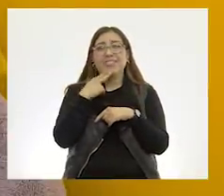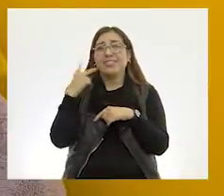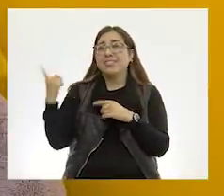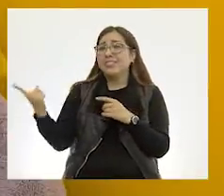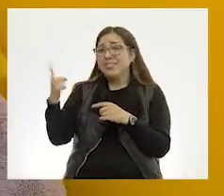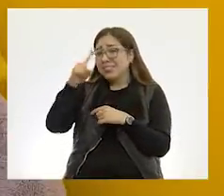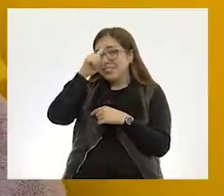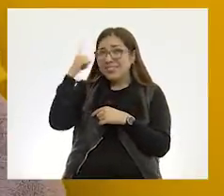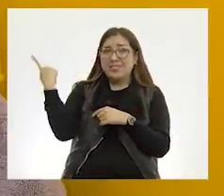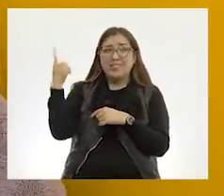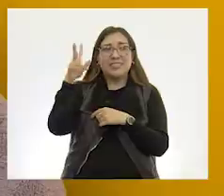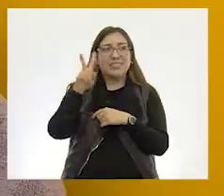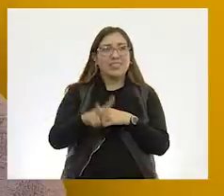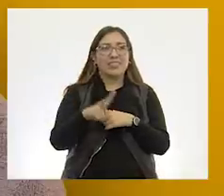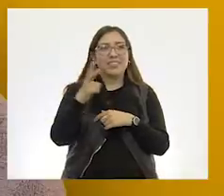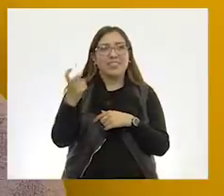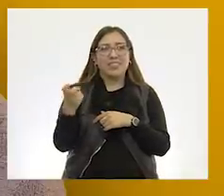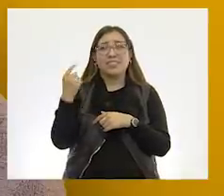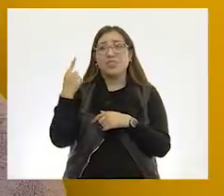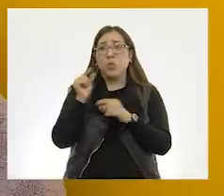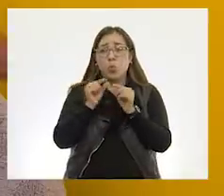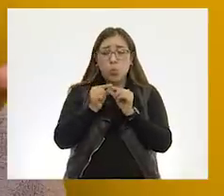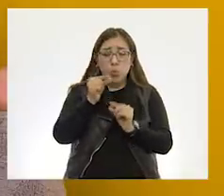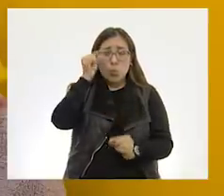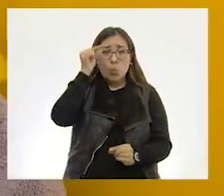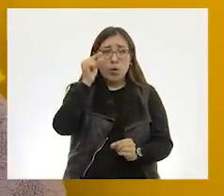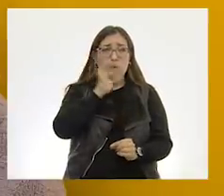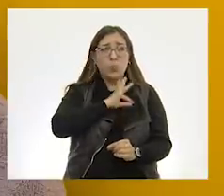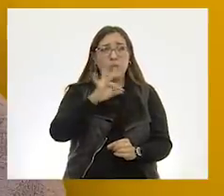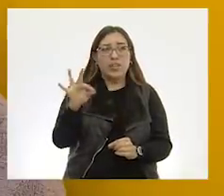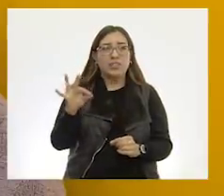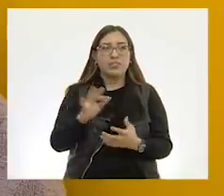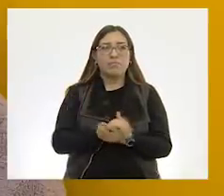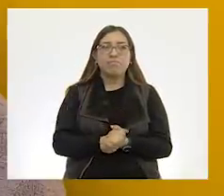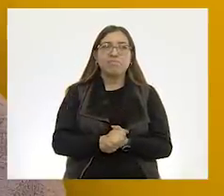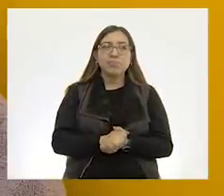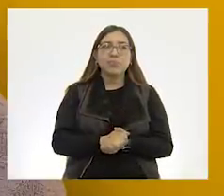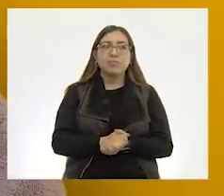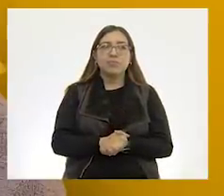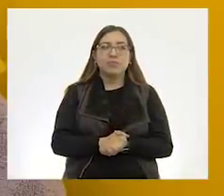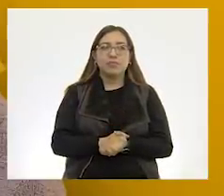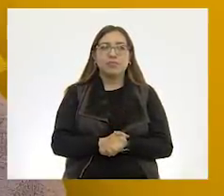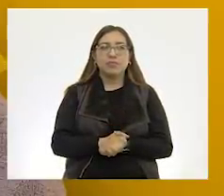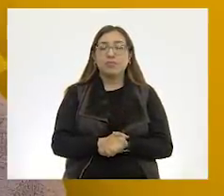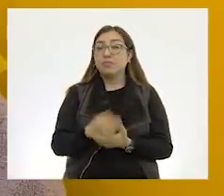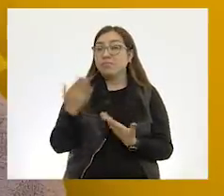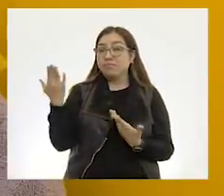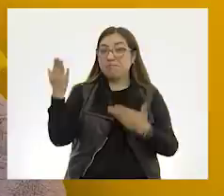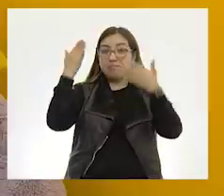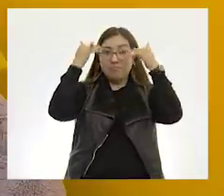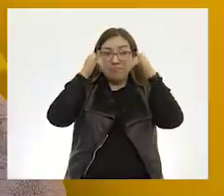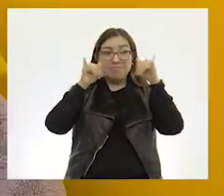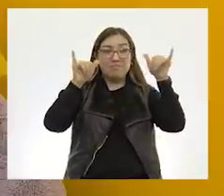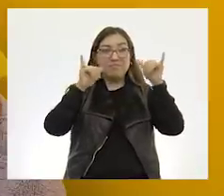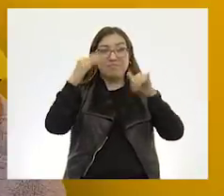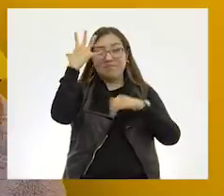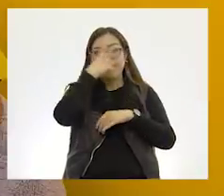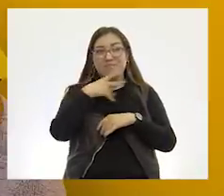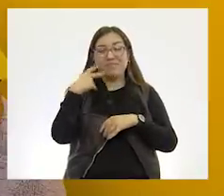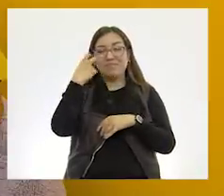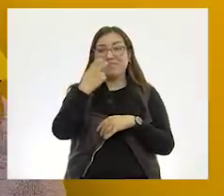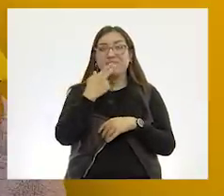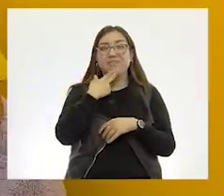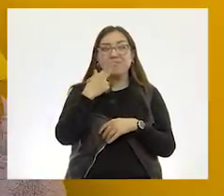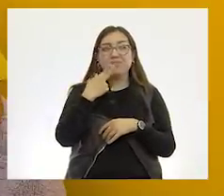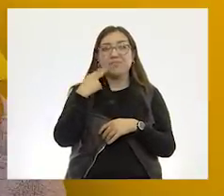son hacerlos. Algún palito que tengan o alguna ramita de algún árbol. Miren, con una cuchara